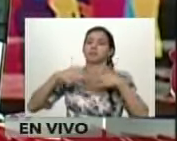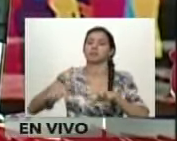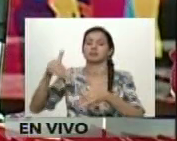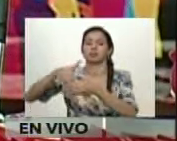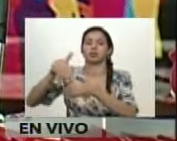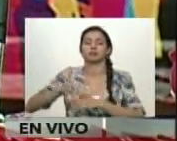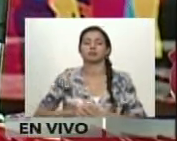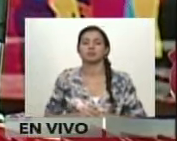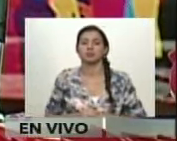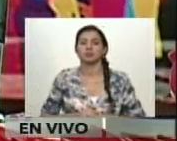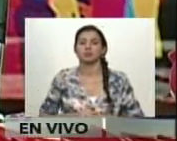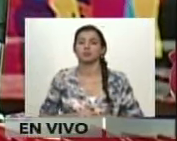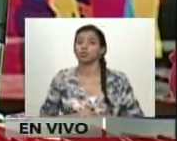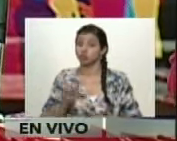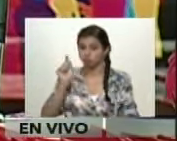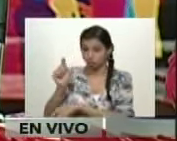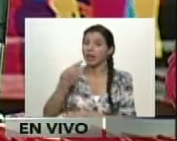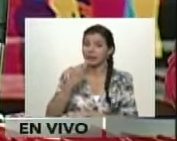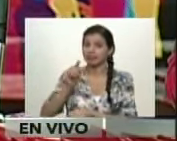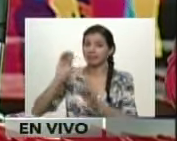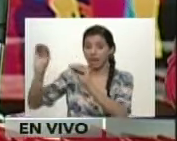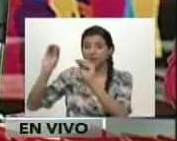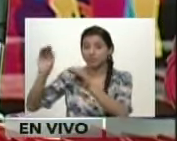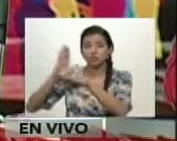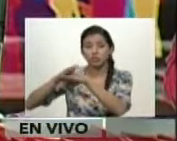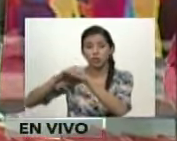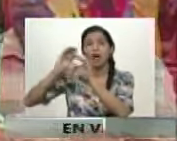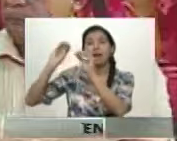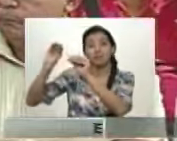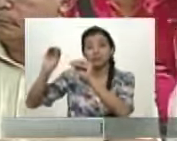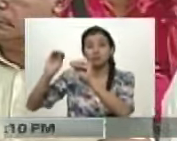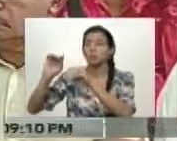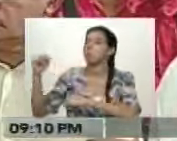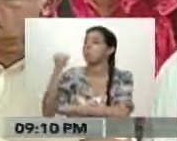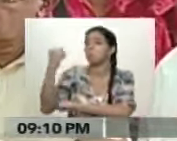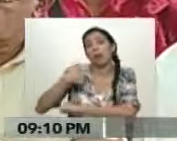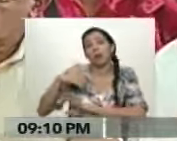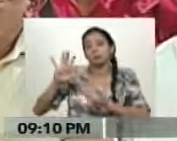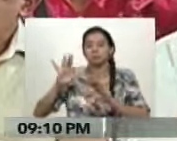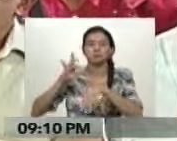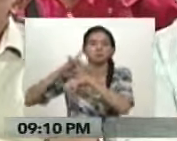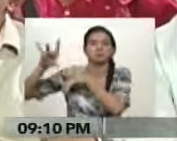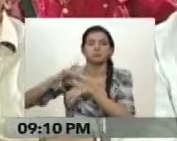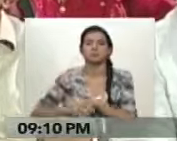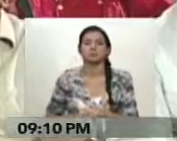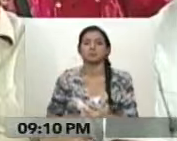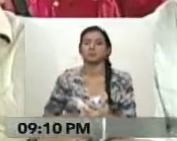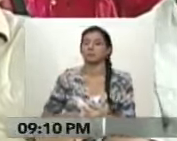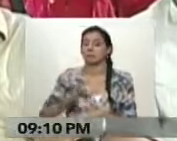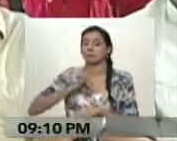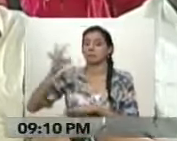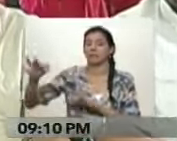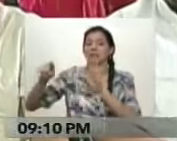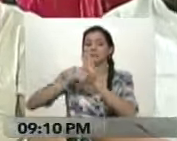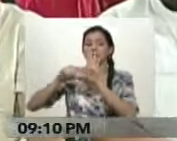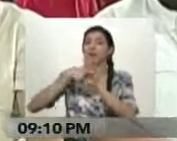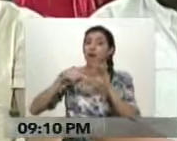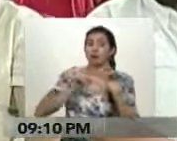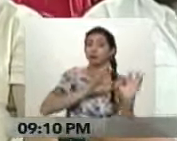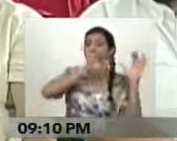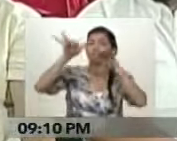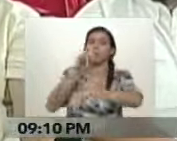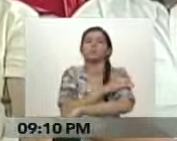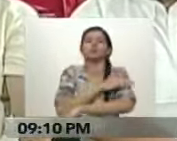Yo se lo dije, pero no quiso escuchar. Las malas compañías, los pavosos y las pavosas que se toman las fotos con él, van para allá,